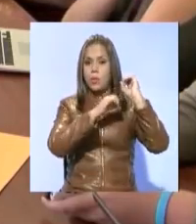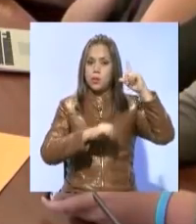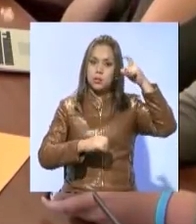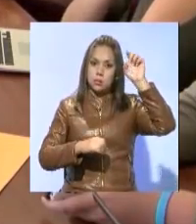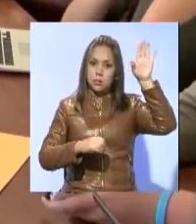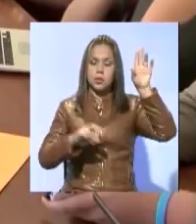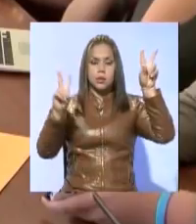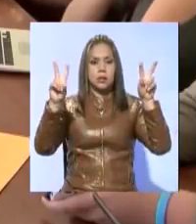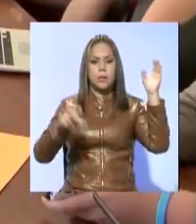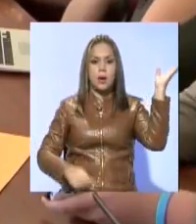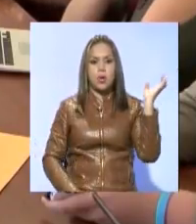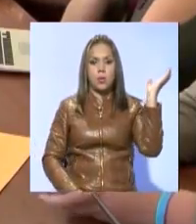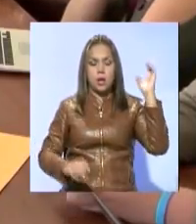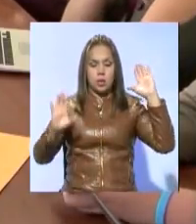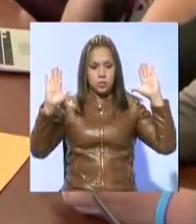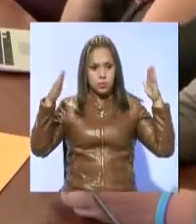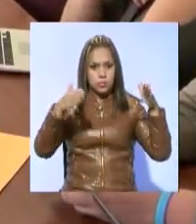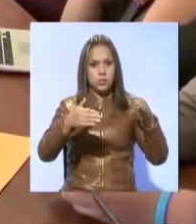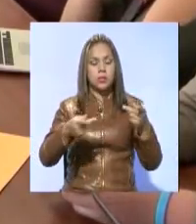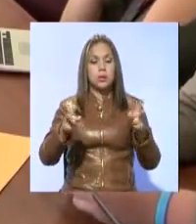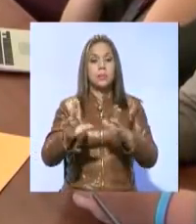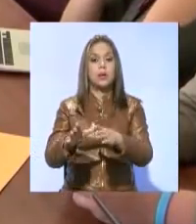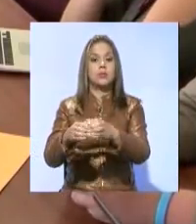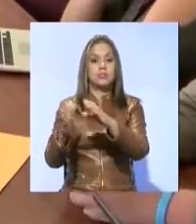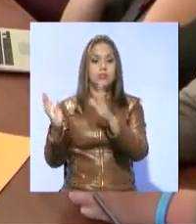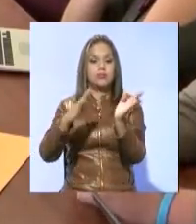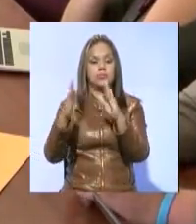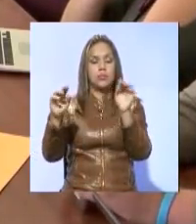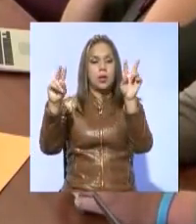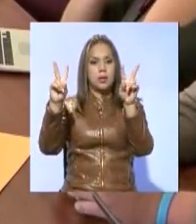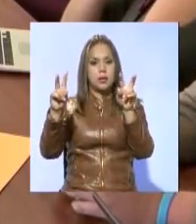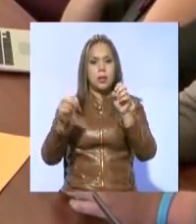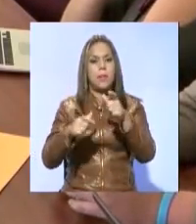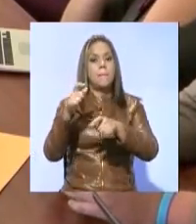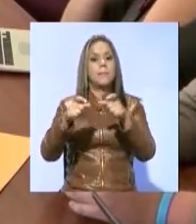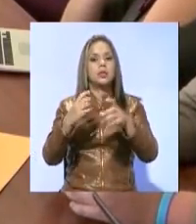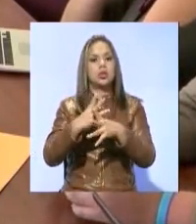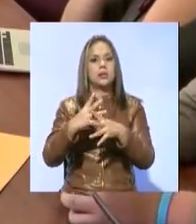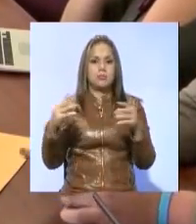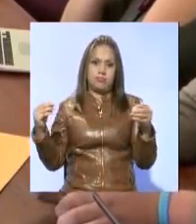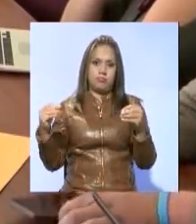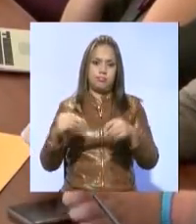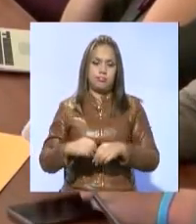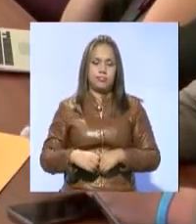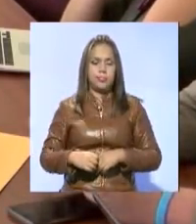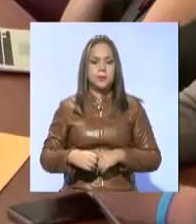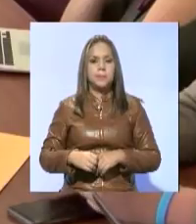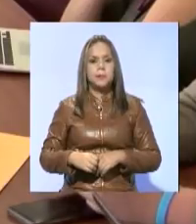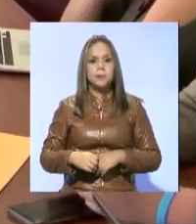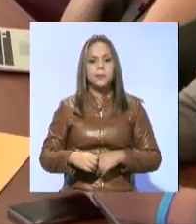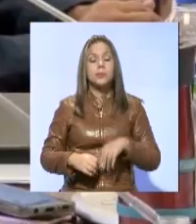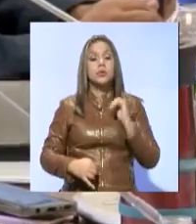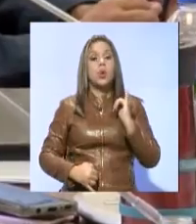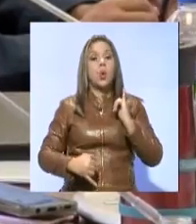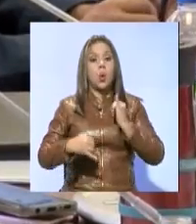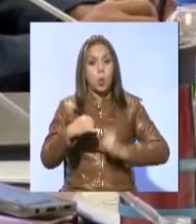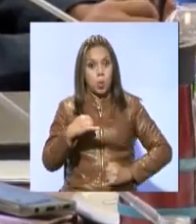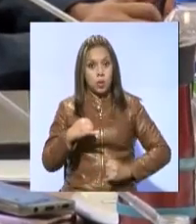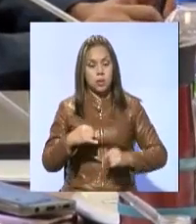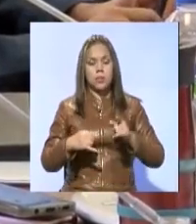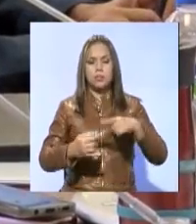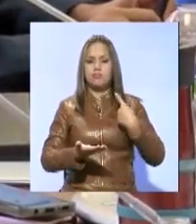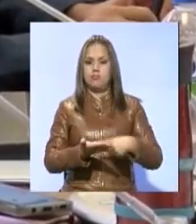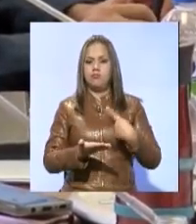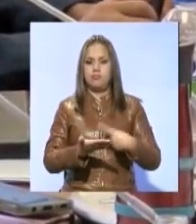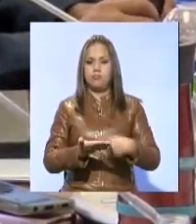los jubilados, así como una comisión ocasional para atender casos de personas desaparecidas. Como último punto, consta el